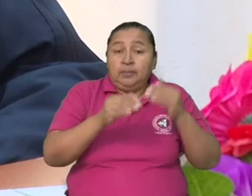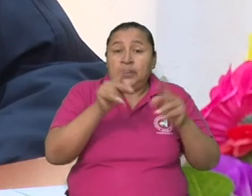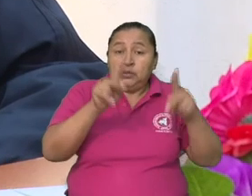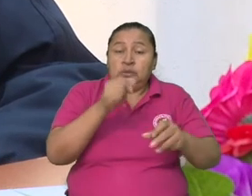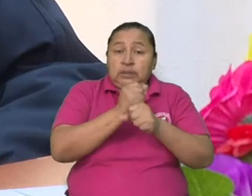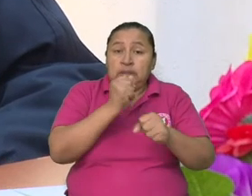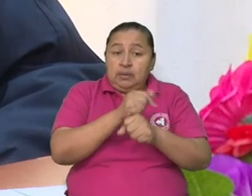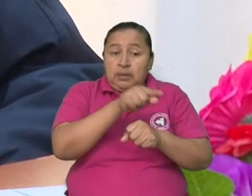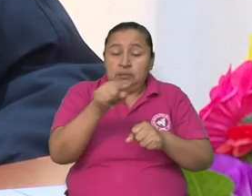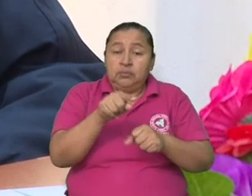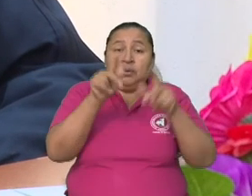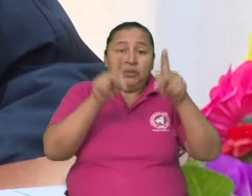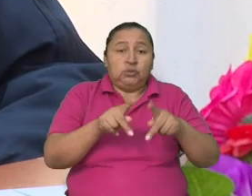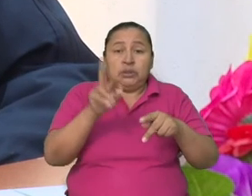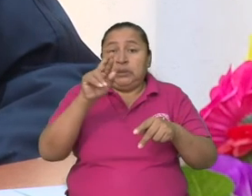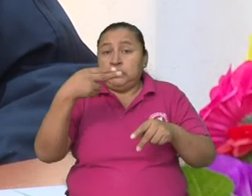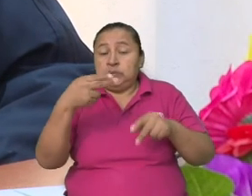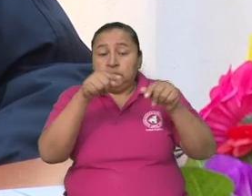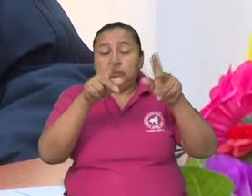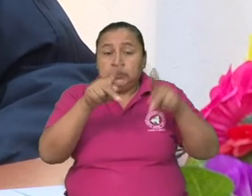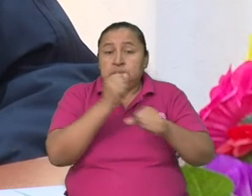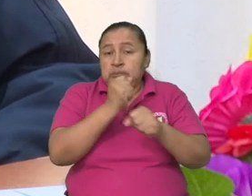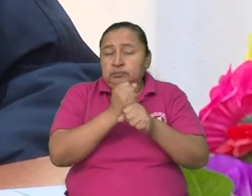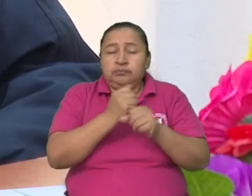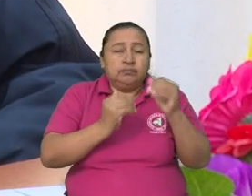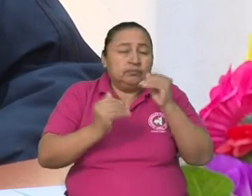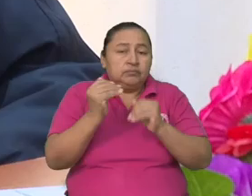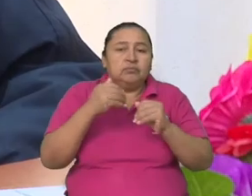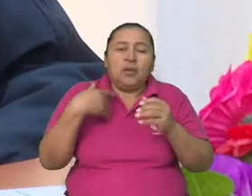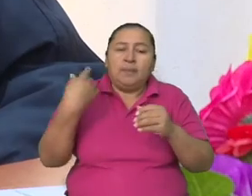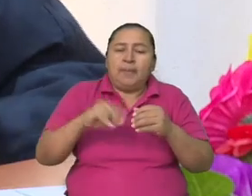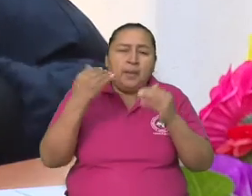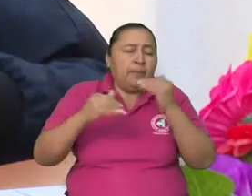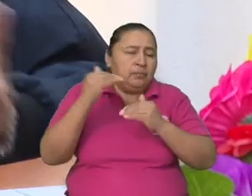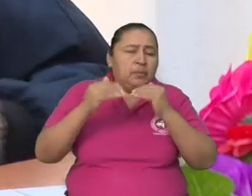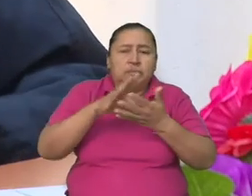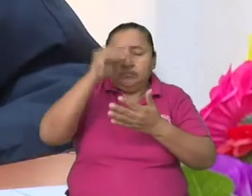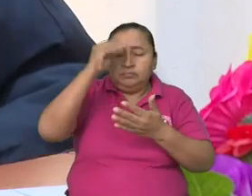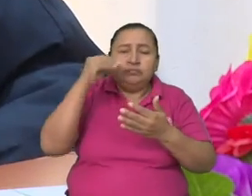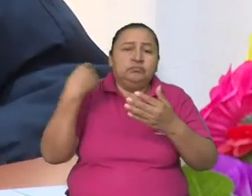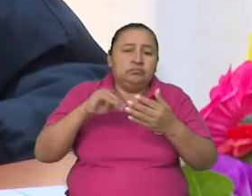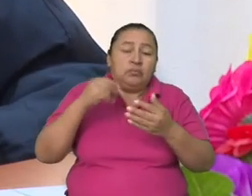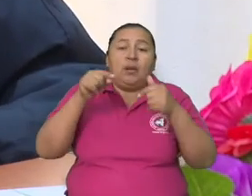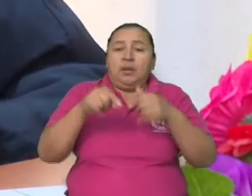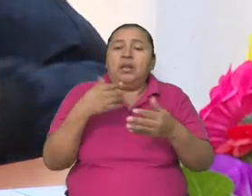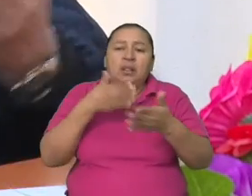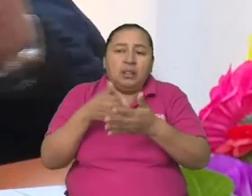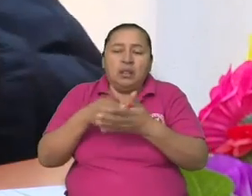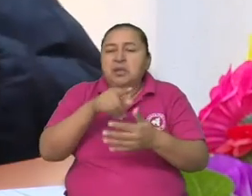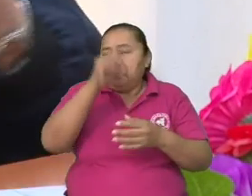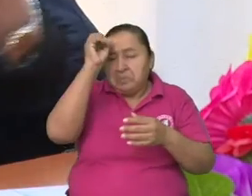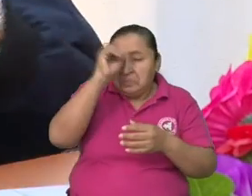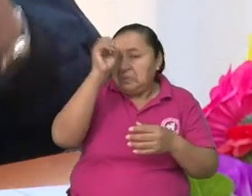Estamos preparándolo con mucha frecuencia para que no tengamos problemas en lo que es la gestión operativa, administrativa y